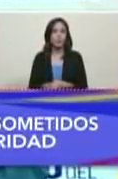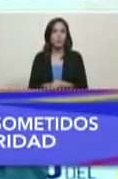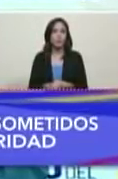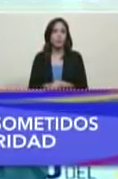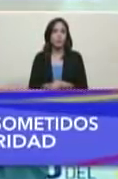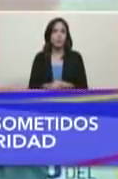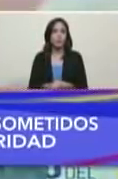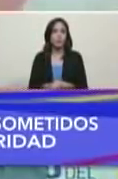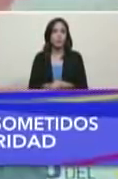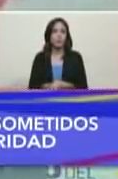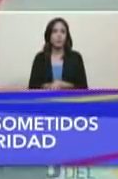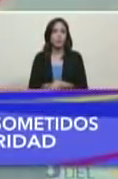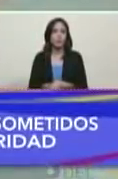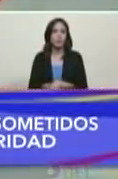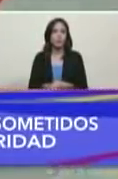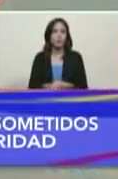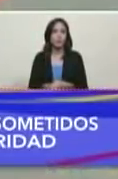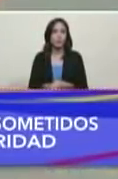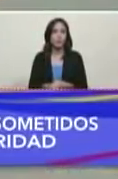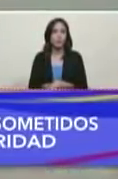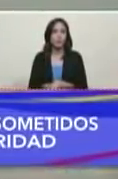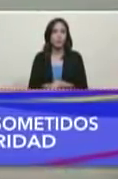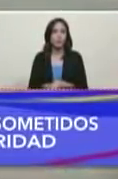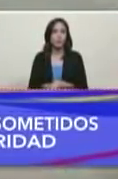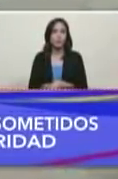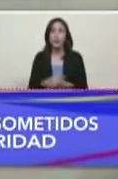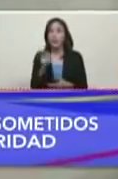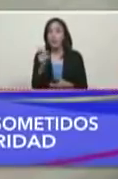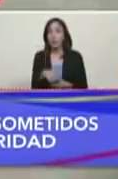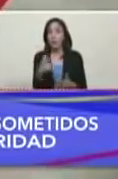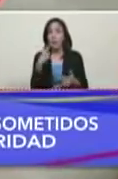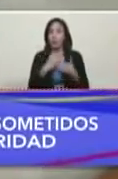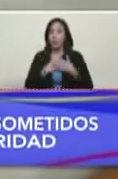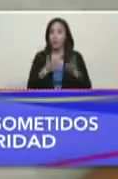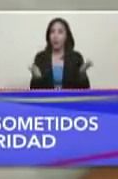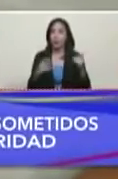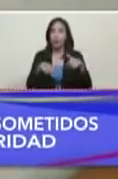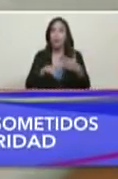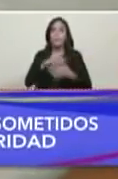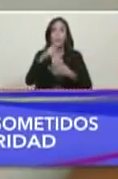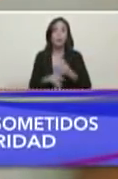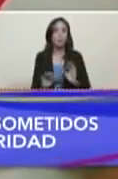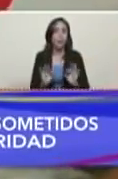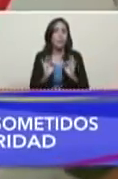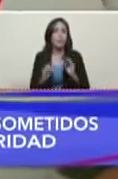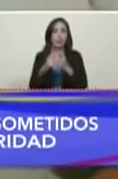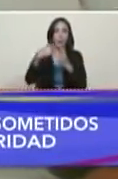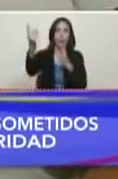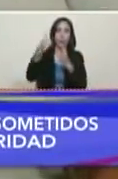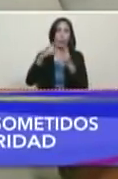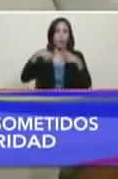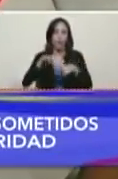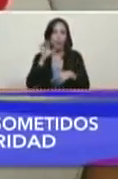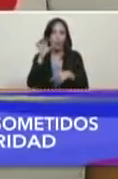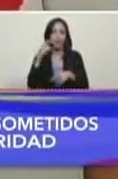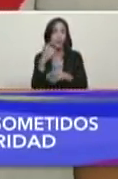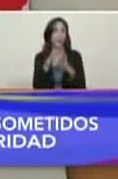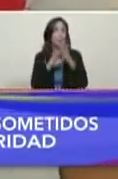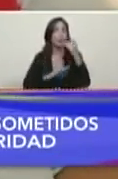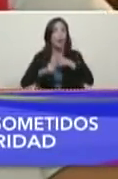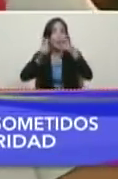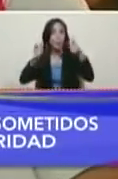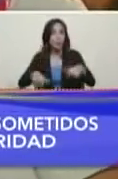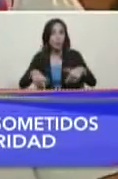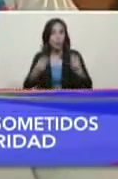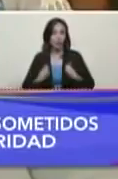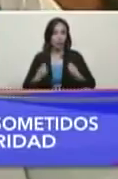Además, he dispuesto que se haga un plan especial de vuelta a la patria para todos los venezolanos